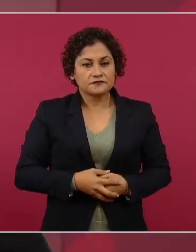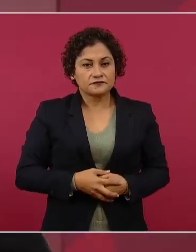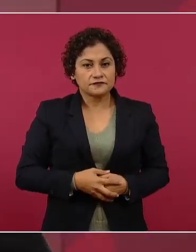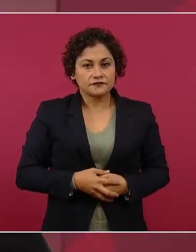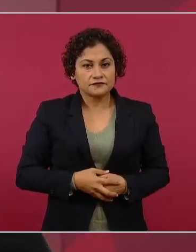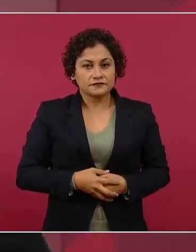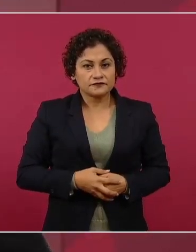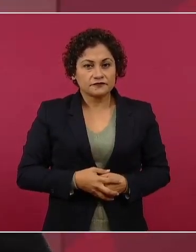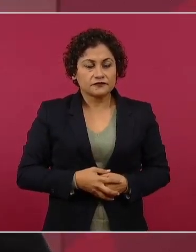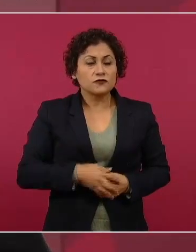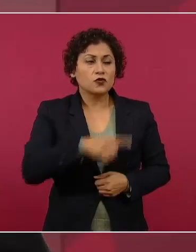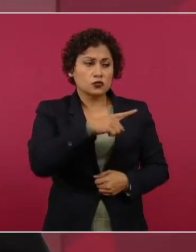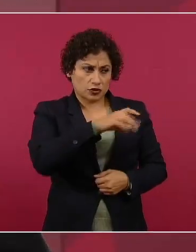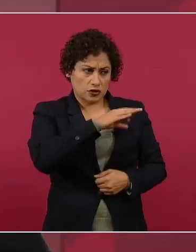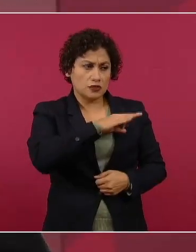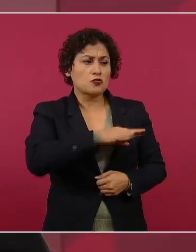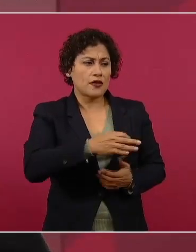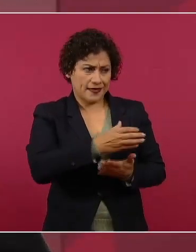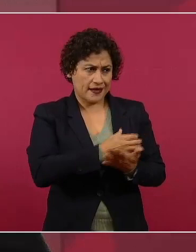contra los medios.